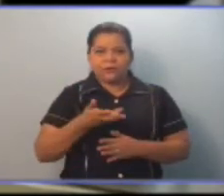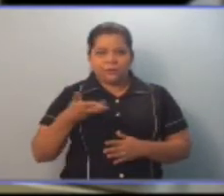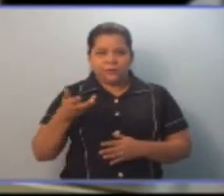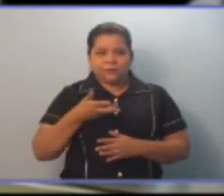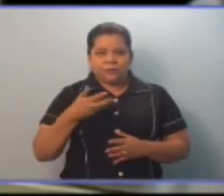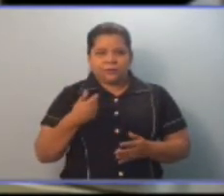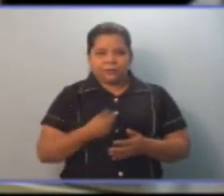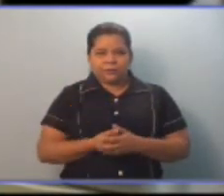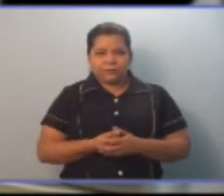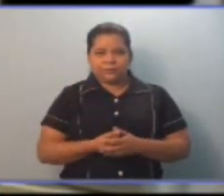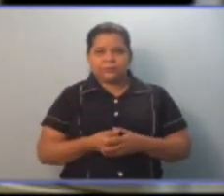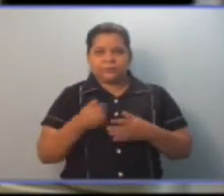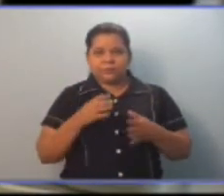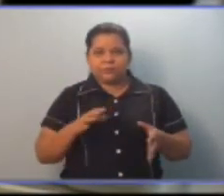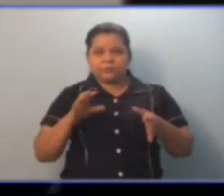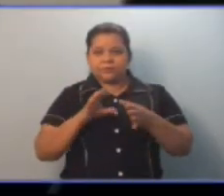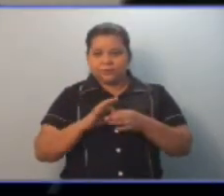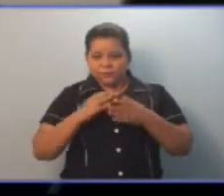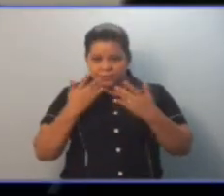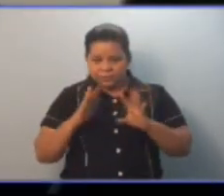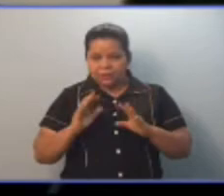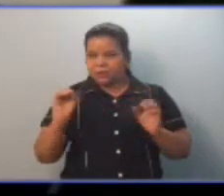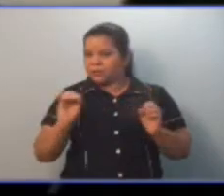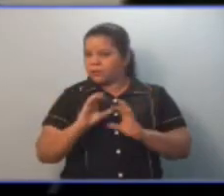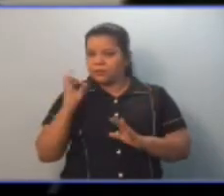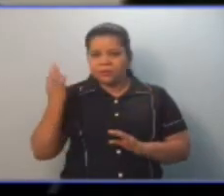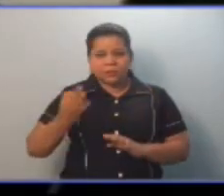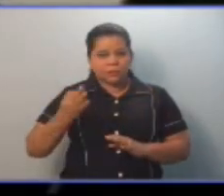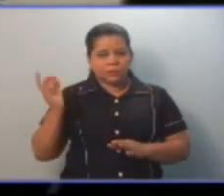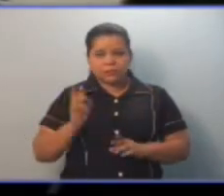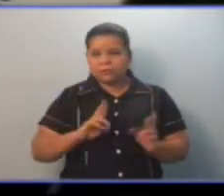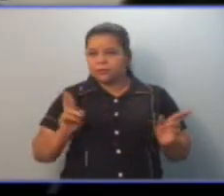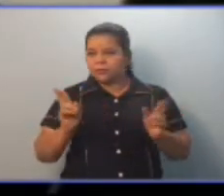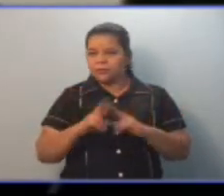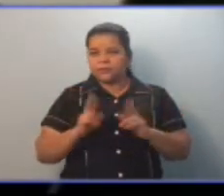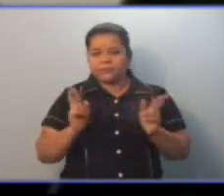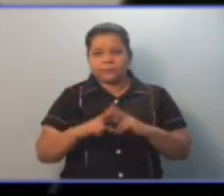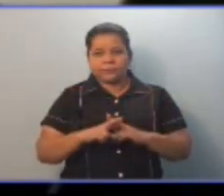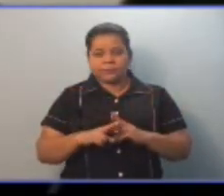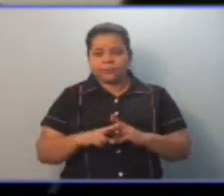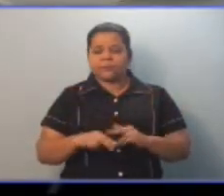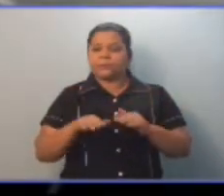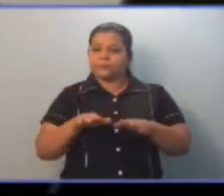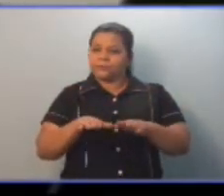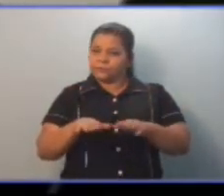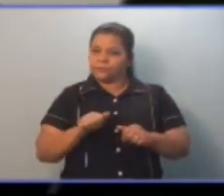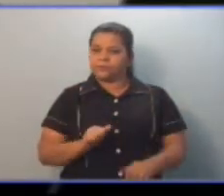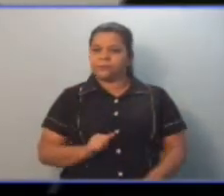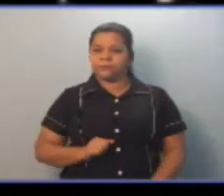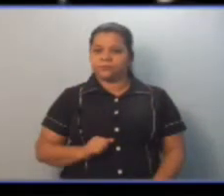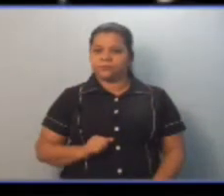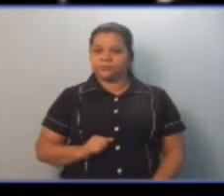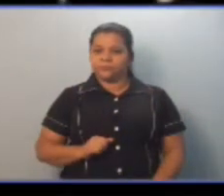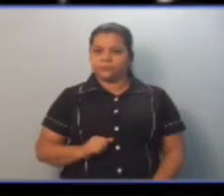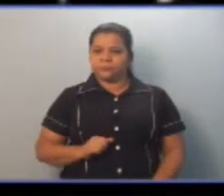Plena sin necesidad de reformas legales? Gracias.